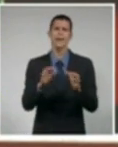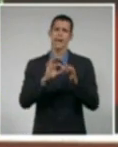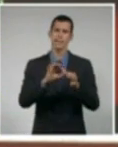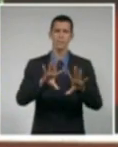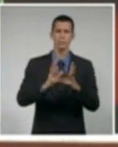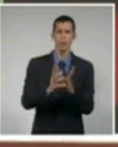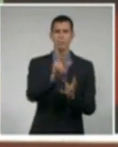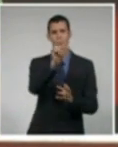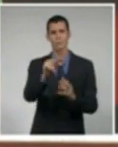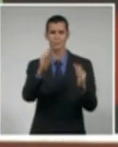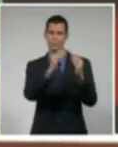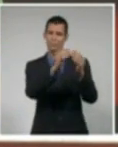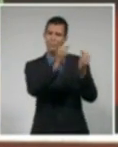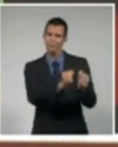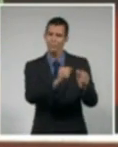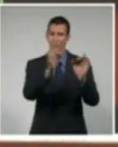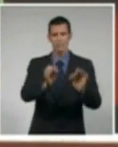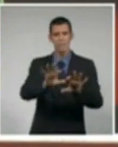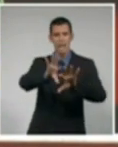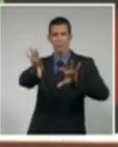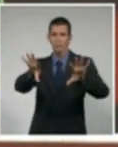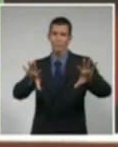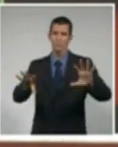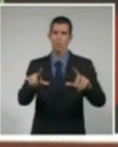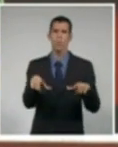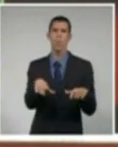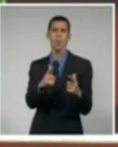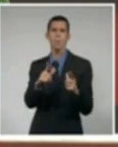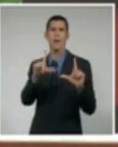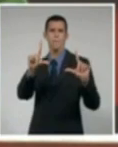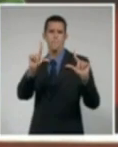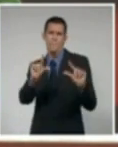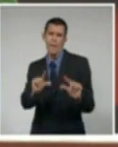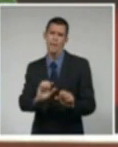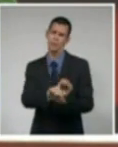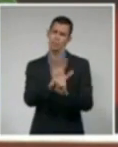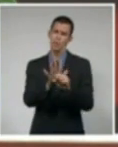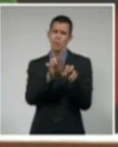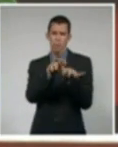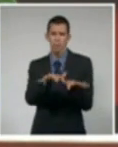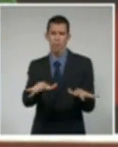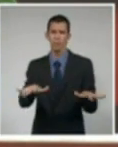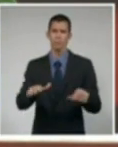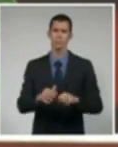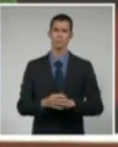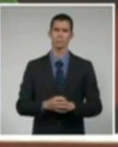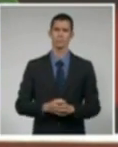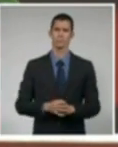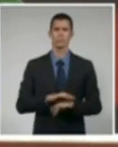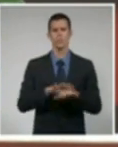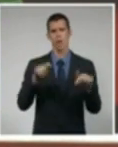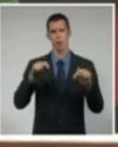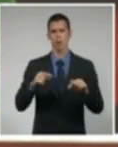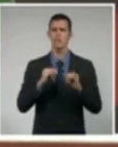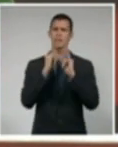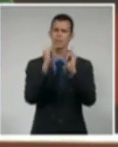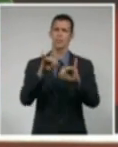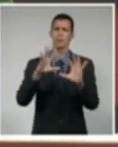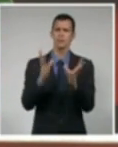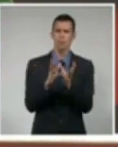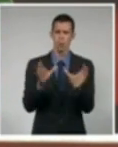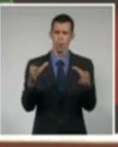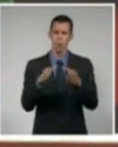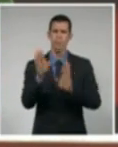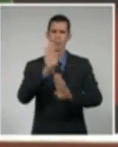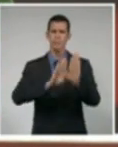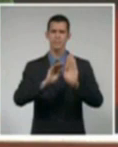ya cada uno de los grupos informó al Consejo de Defensa hoy ya el cumplimiento de cómo se ha comportado las primeras